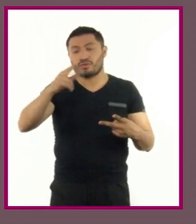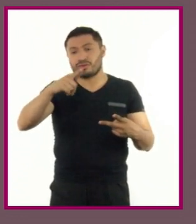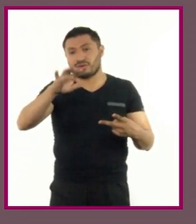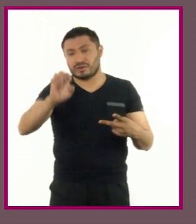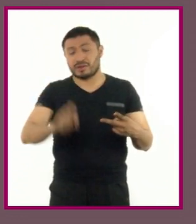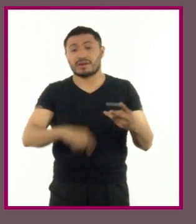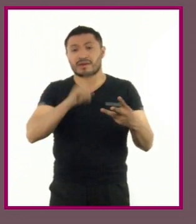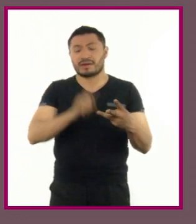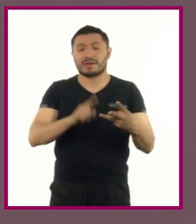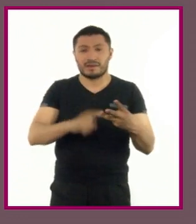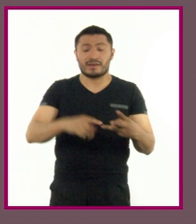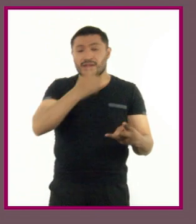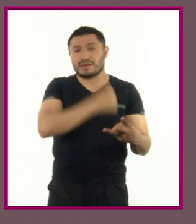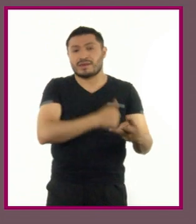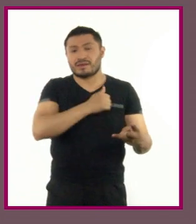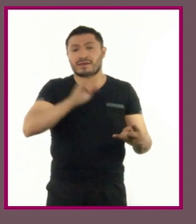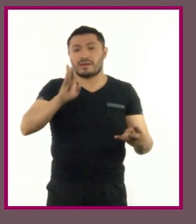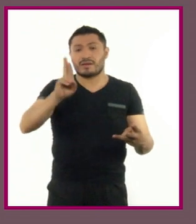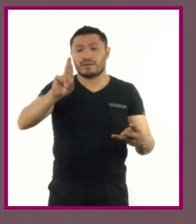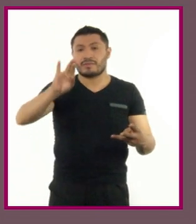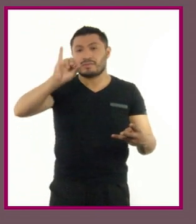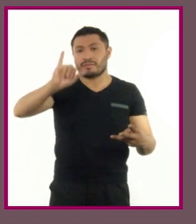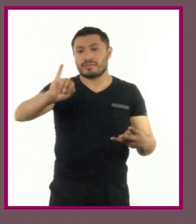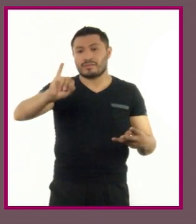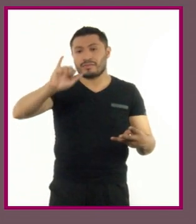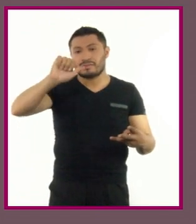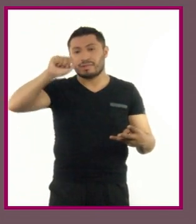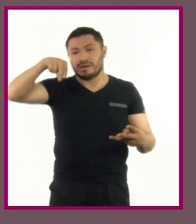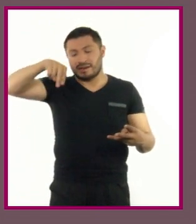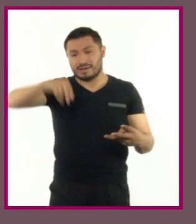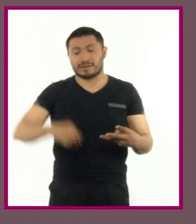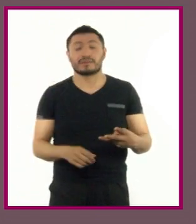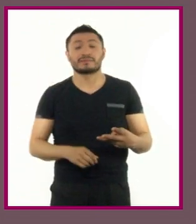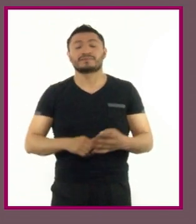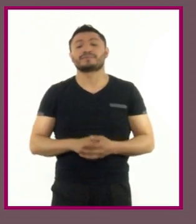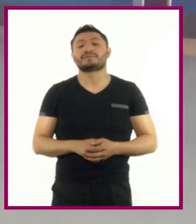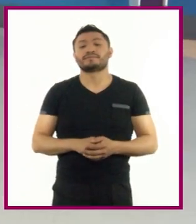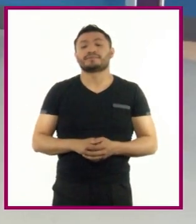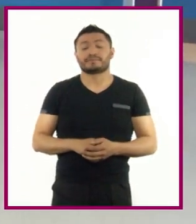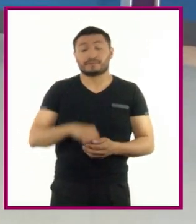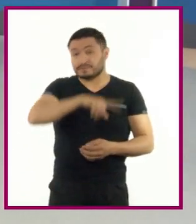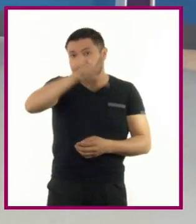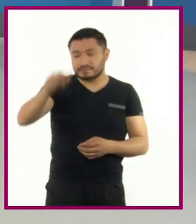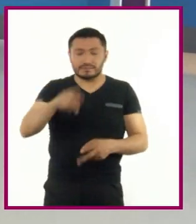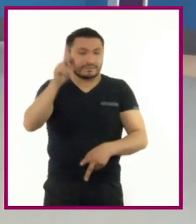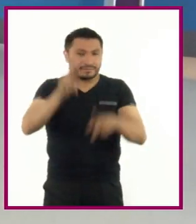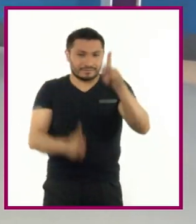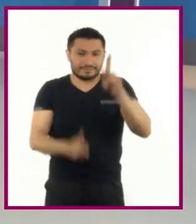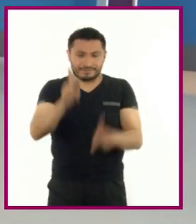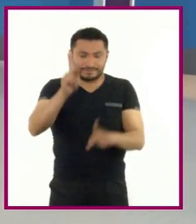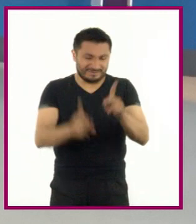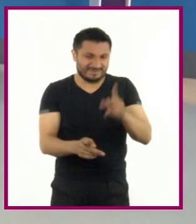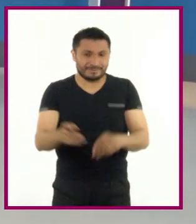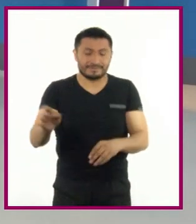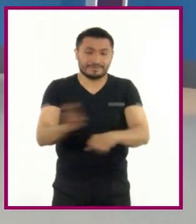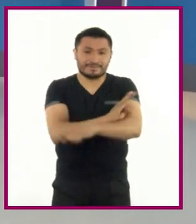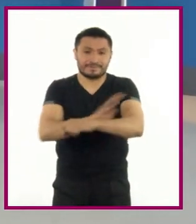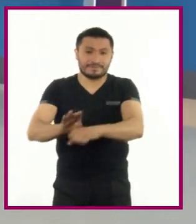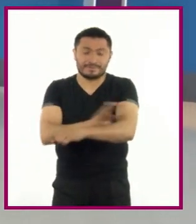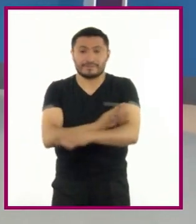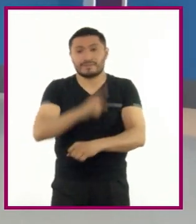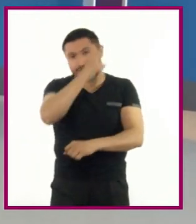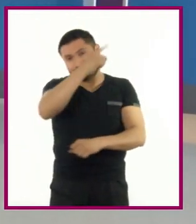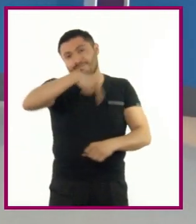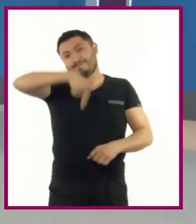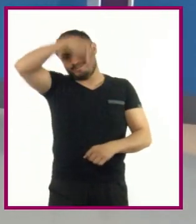primer ministro canadiense Brian Mulroney. Después de diversas negociaciones que favorecían en lo primordial a los países del